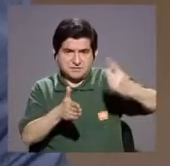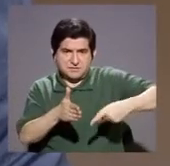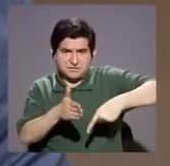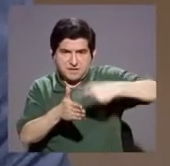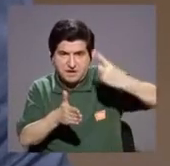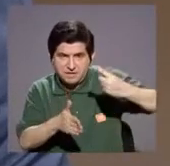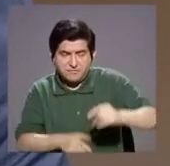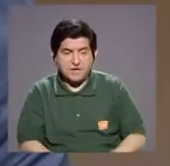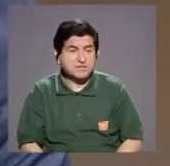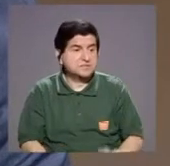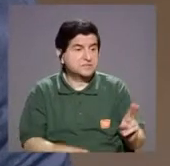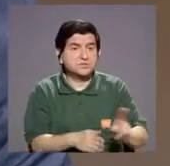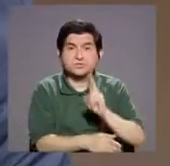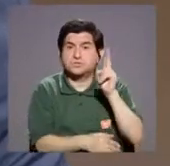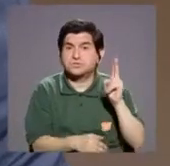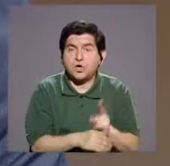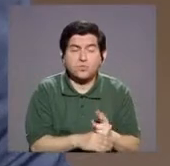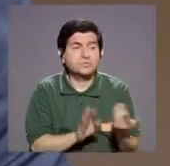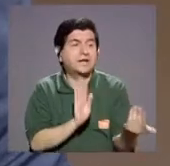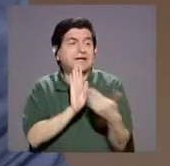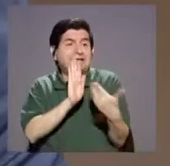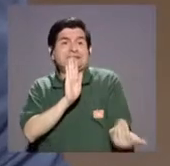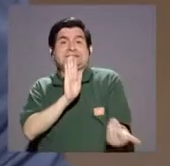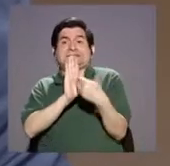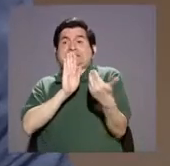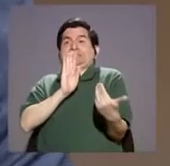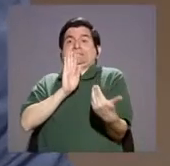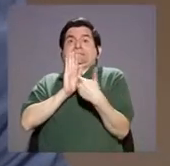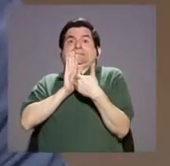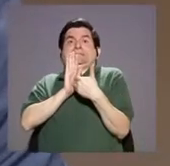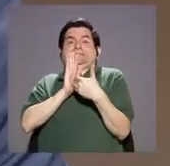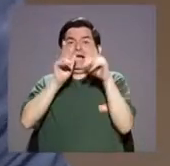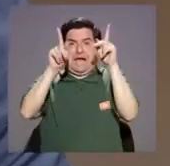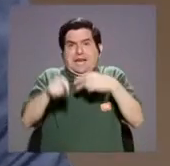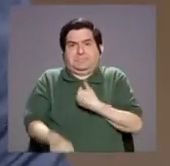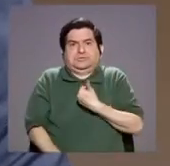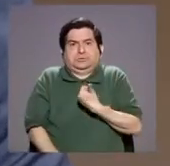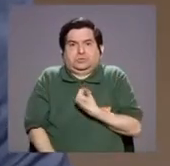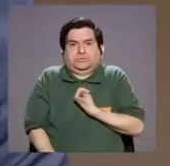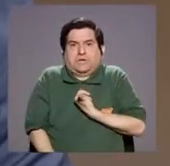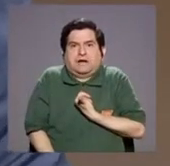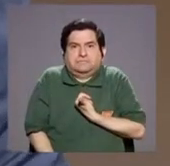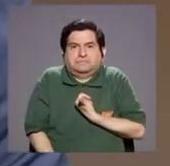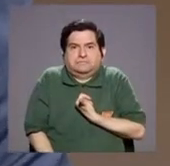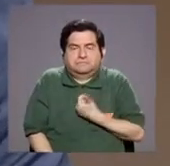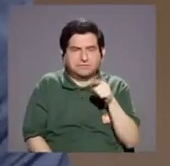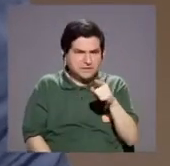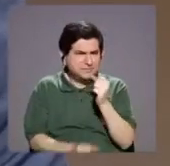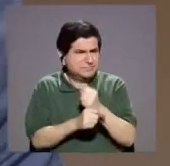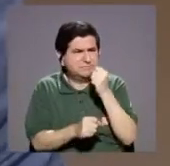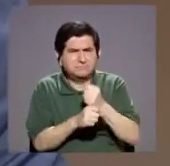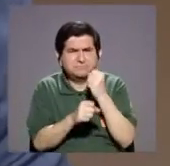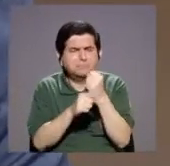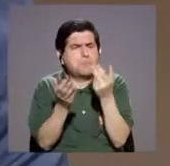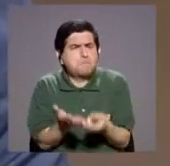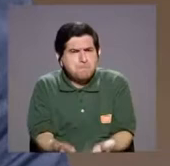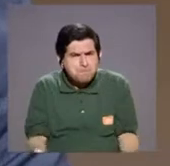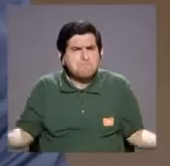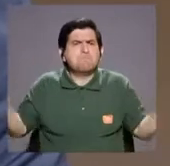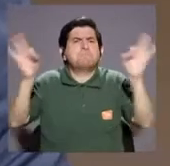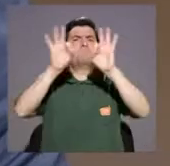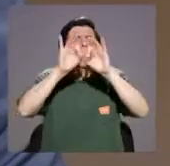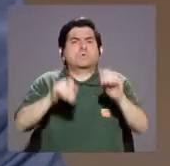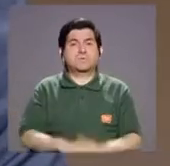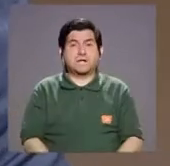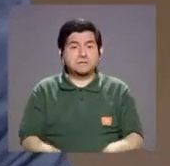son utilizadas en detrimento de el tarjetahabiente eso me pareció una labor muy muy valiosa